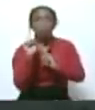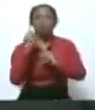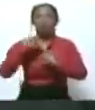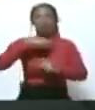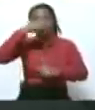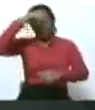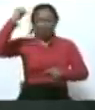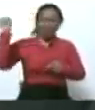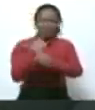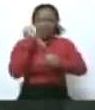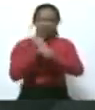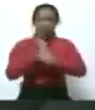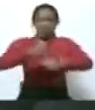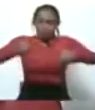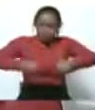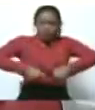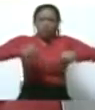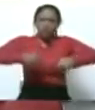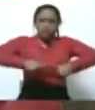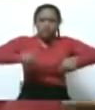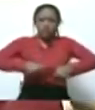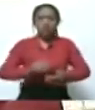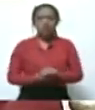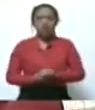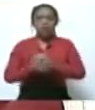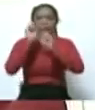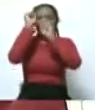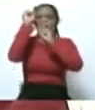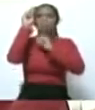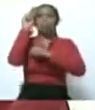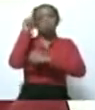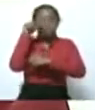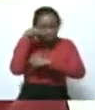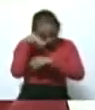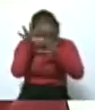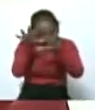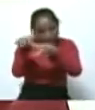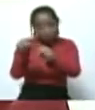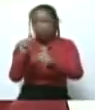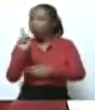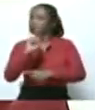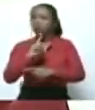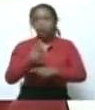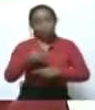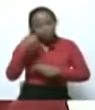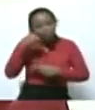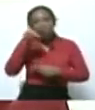trabajamos incansablemente, los que no le bajamos la cabeza al imperialismo,